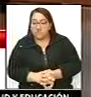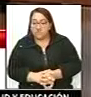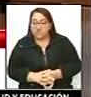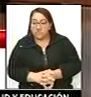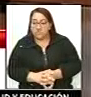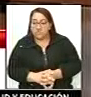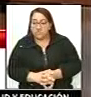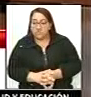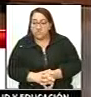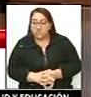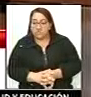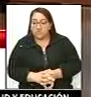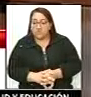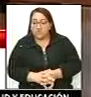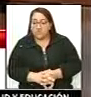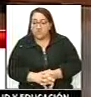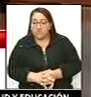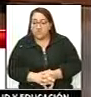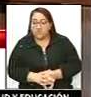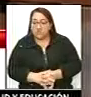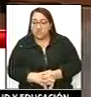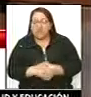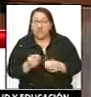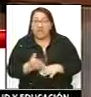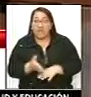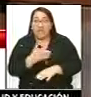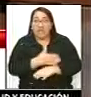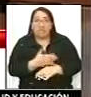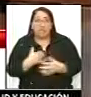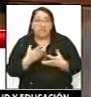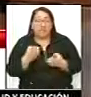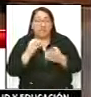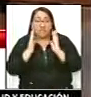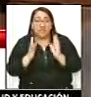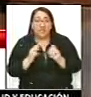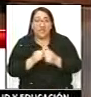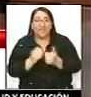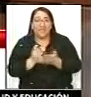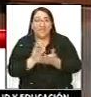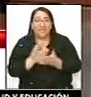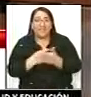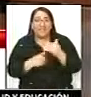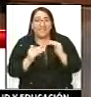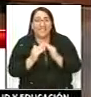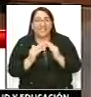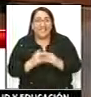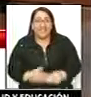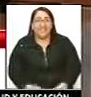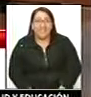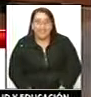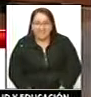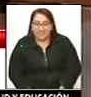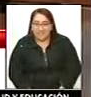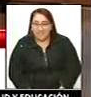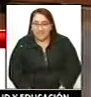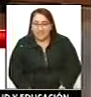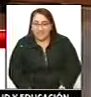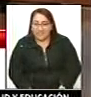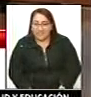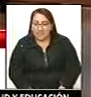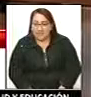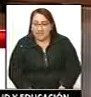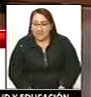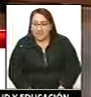internet, los resultados. No, porque en nuestros tiempos yo quería estar más en el colegio que en mi casa. Me